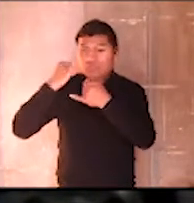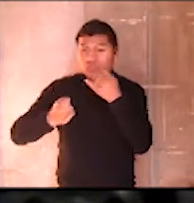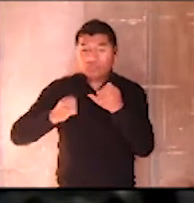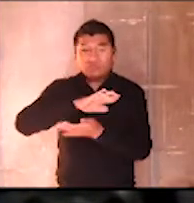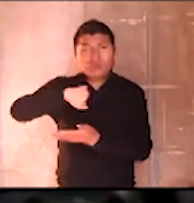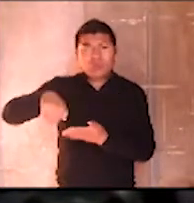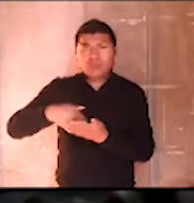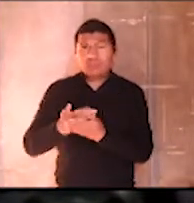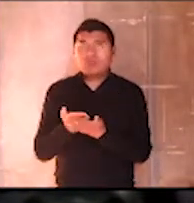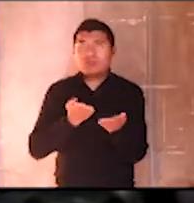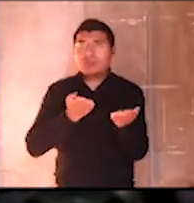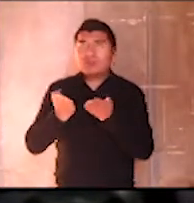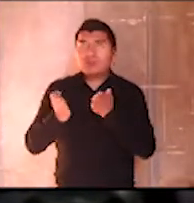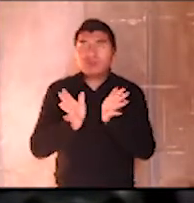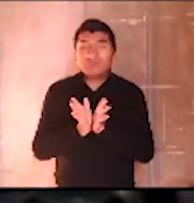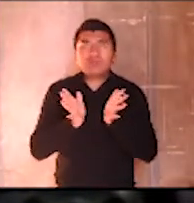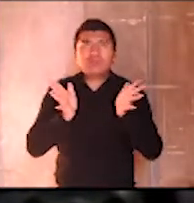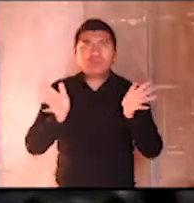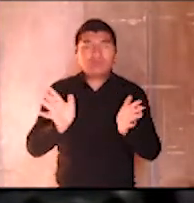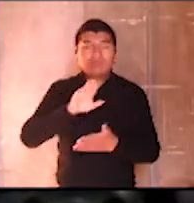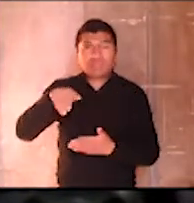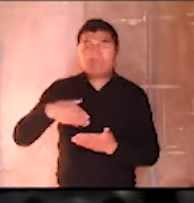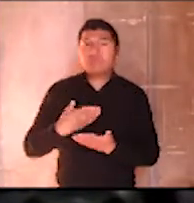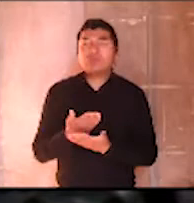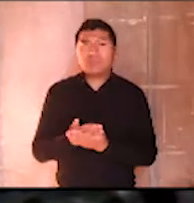y el servidor de todos.